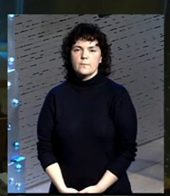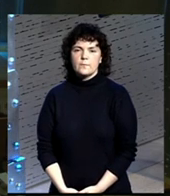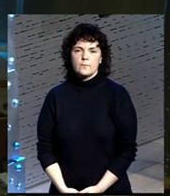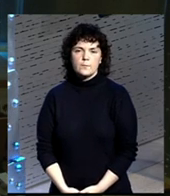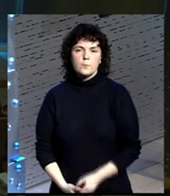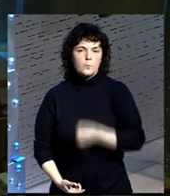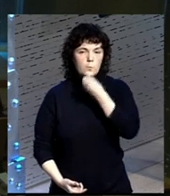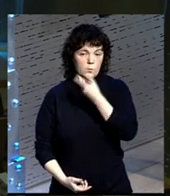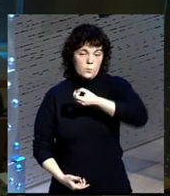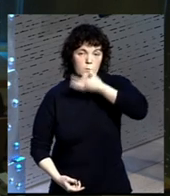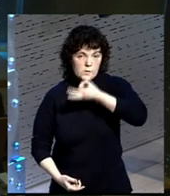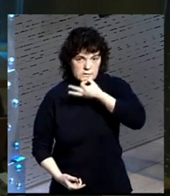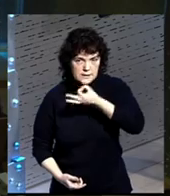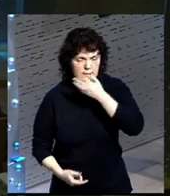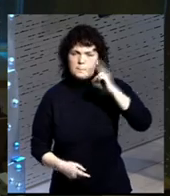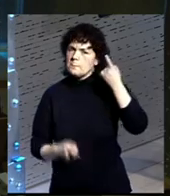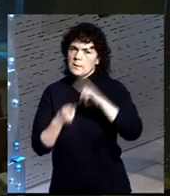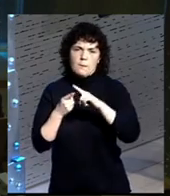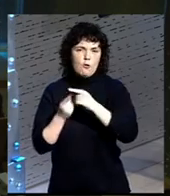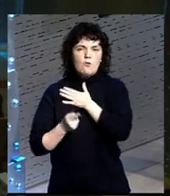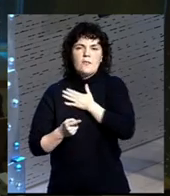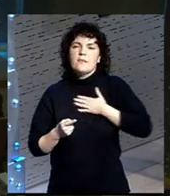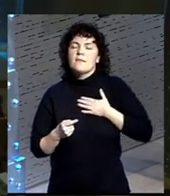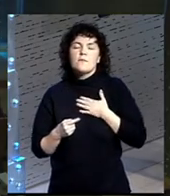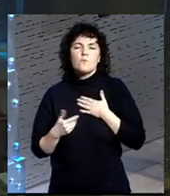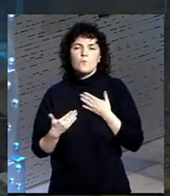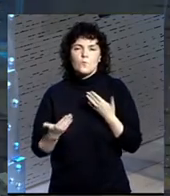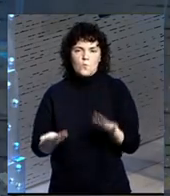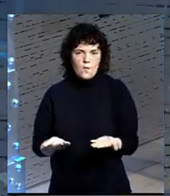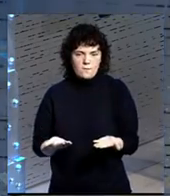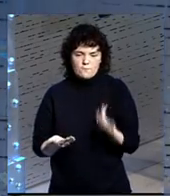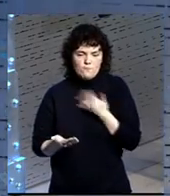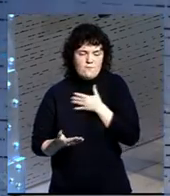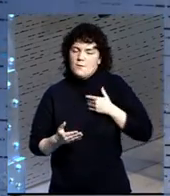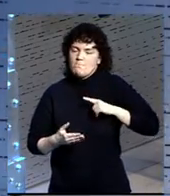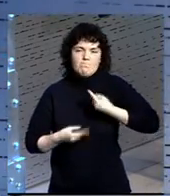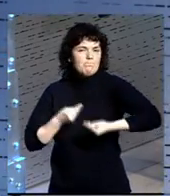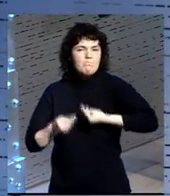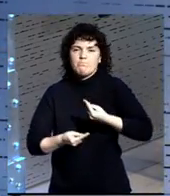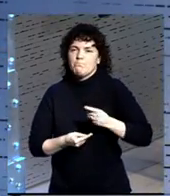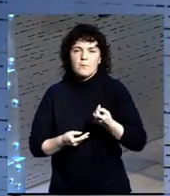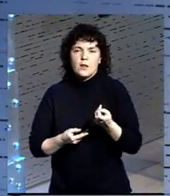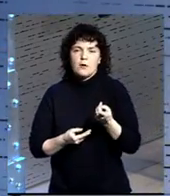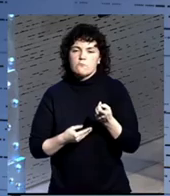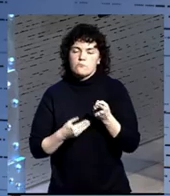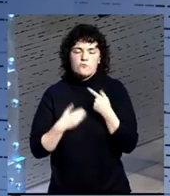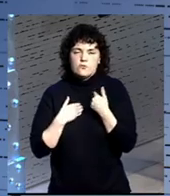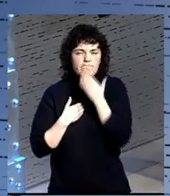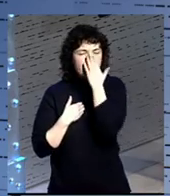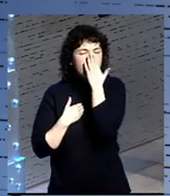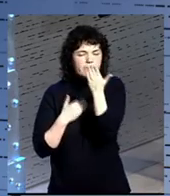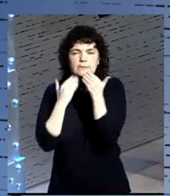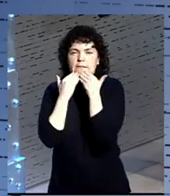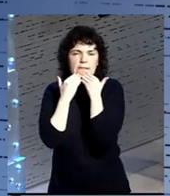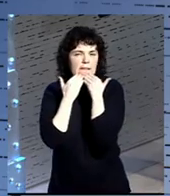Muy bien, buenas tardes. Lo primero que quiero hacer es mostrar mi más sincero agradecimiento por